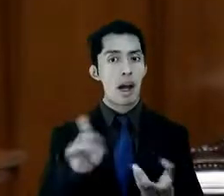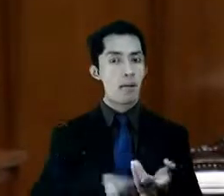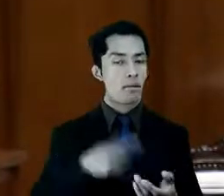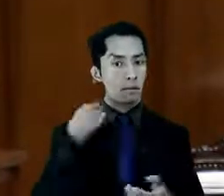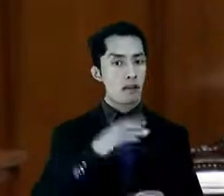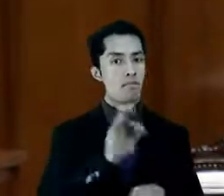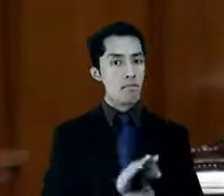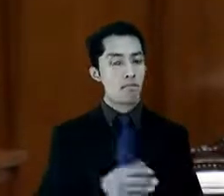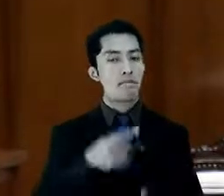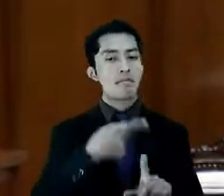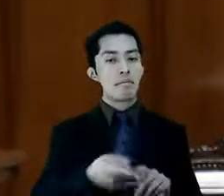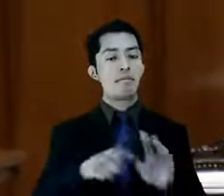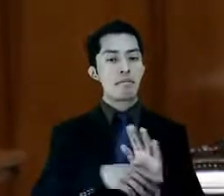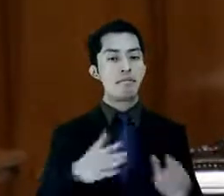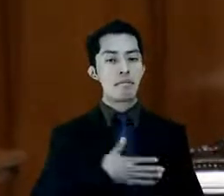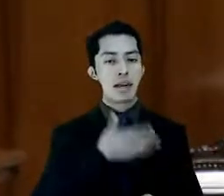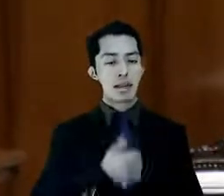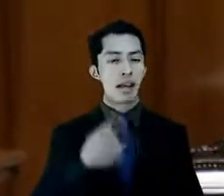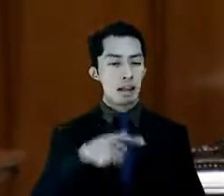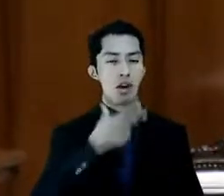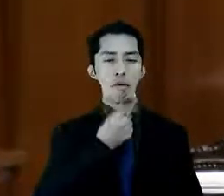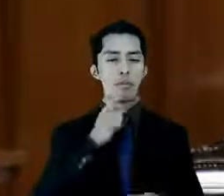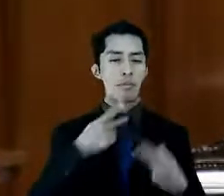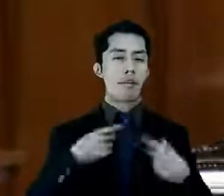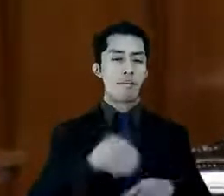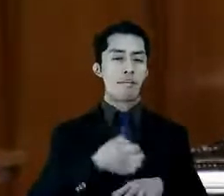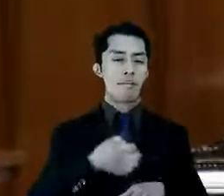bienestar de las y los mexiquenses. Por un